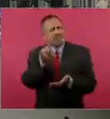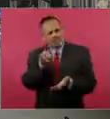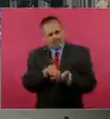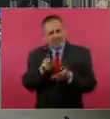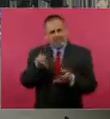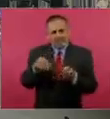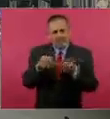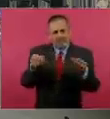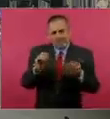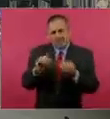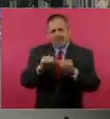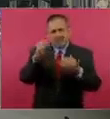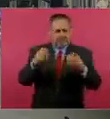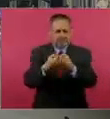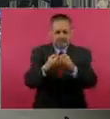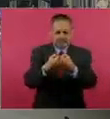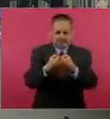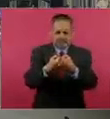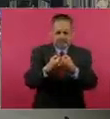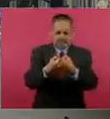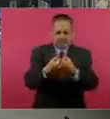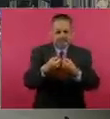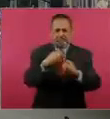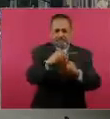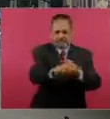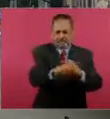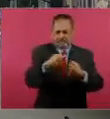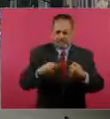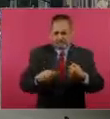1.000 kilómetros, si no es que más, de frontera con México.